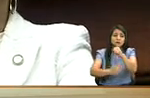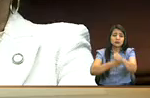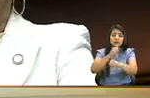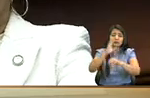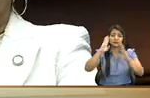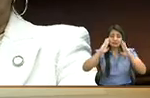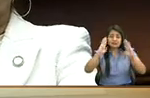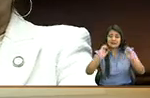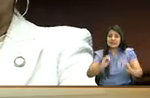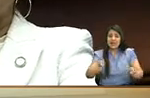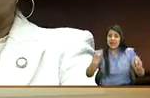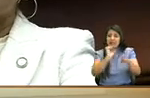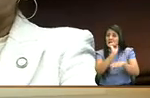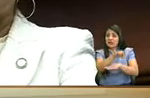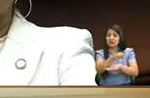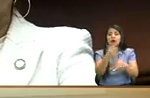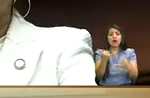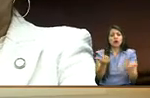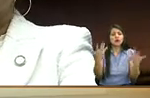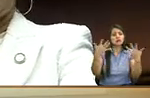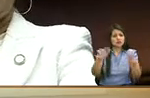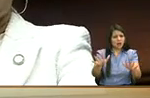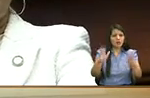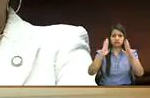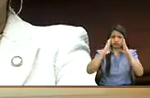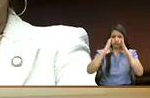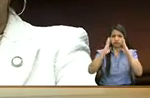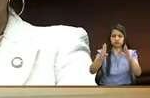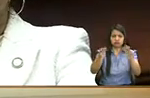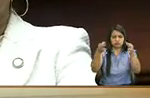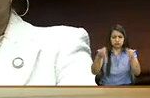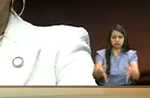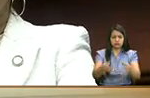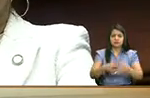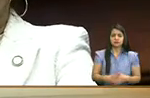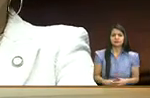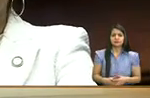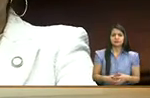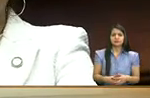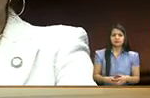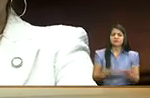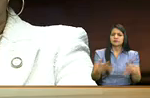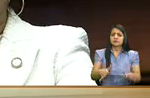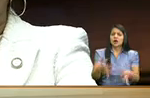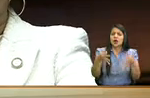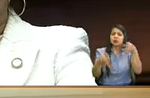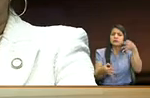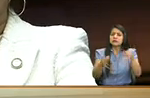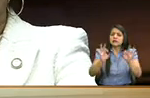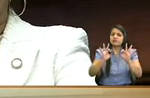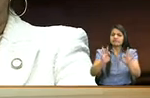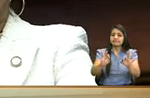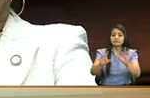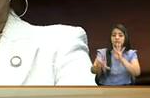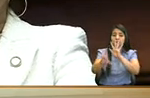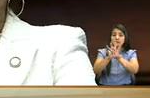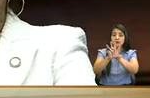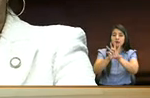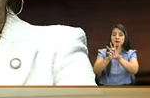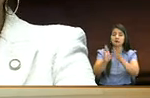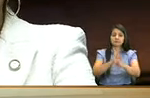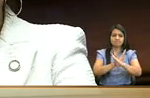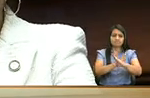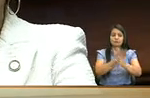país con los deportistas. Hagamos justicia con una ley que defienda los derechos de